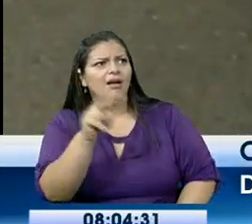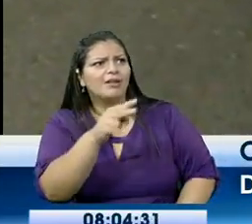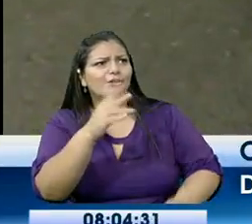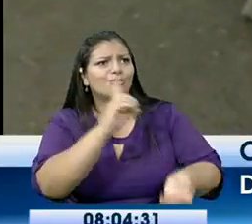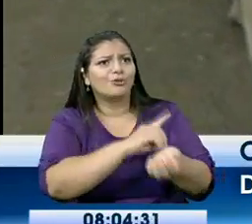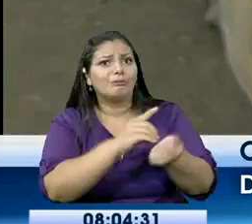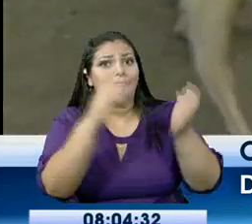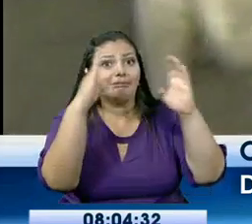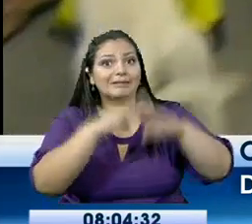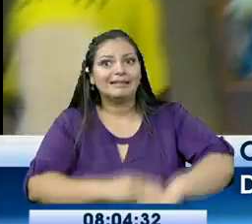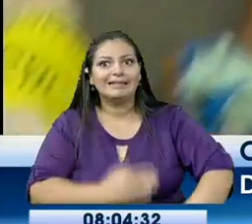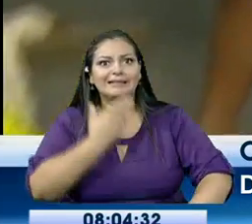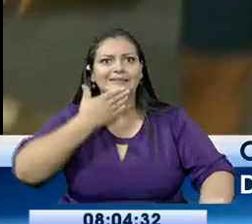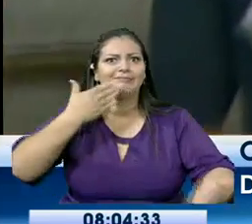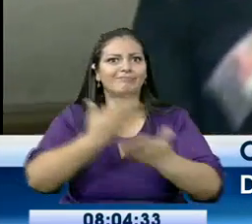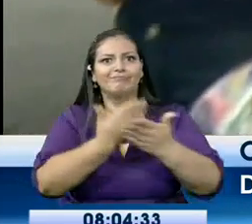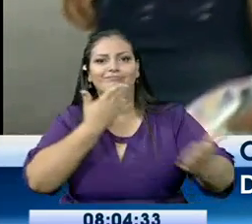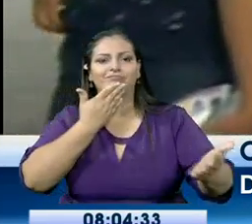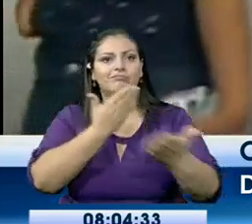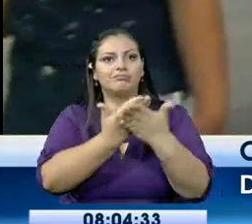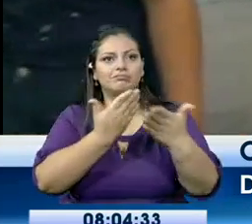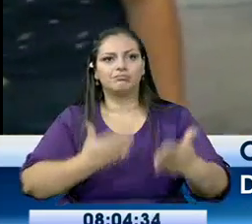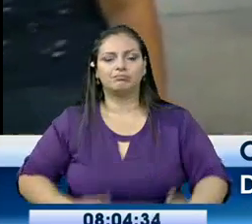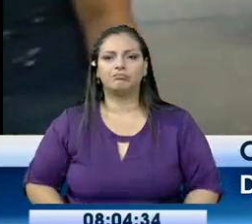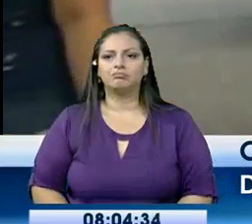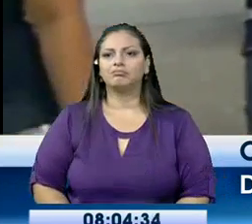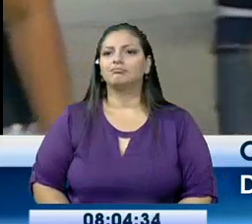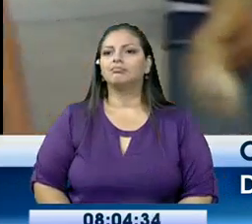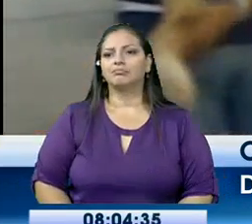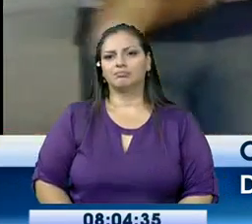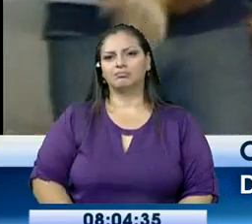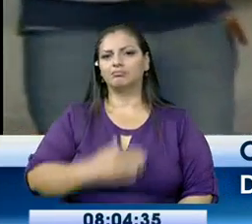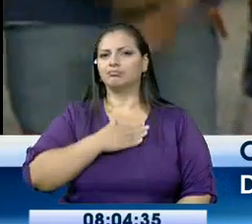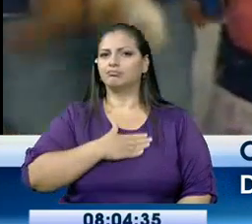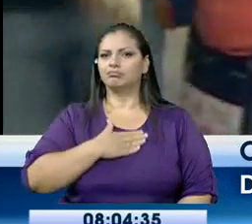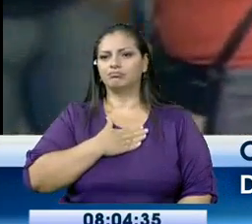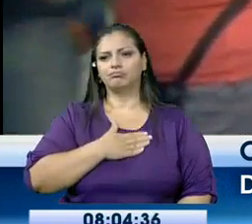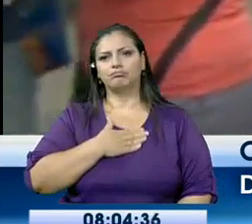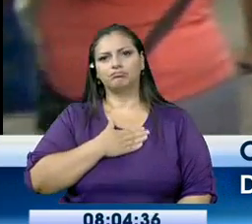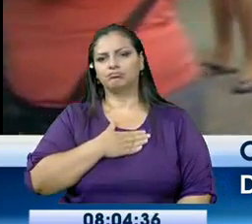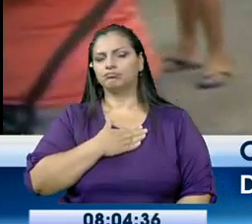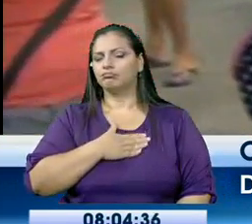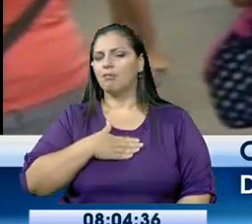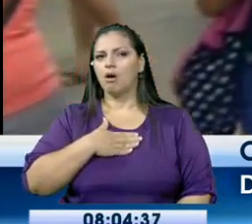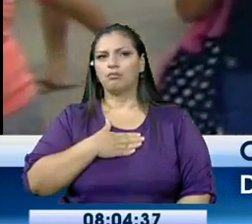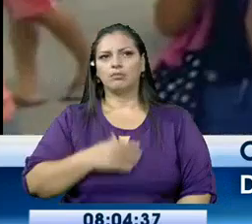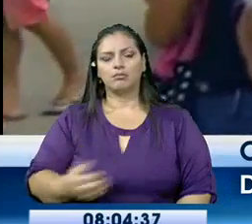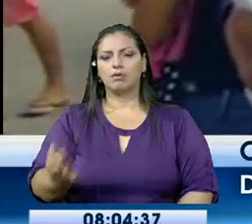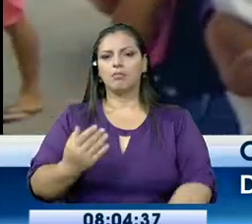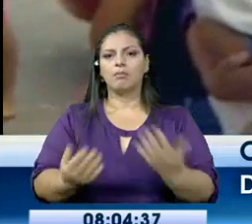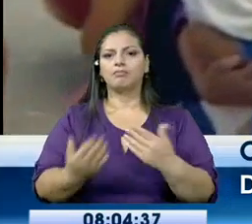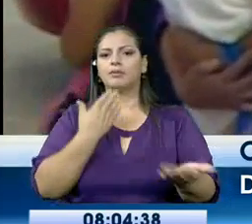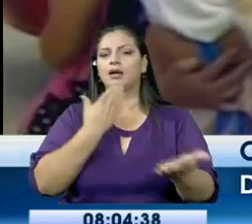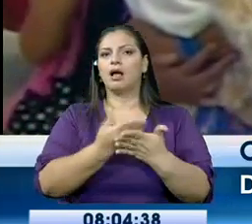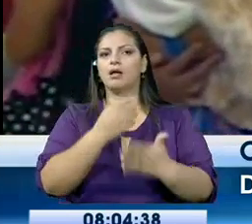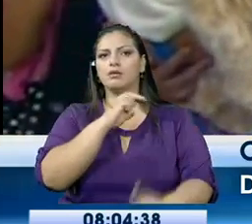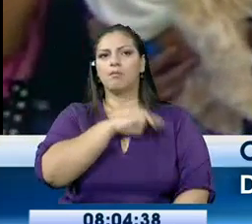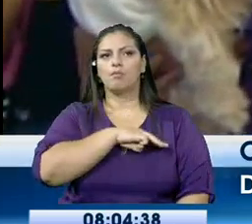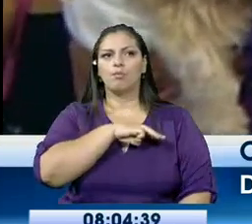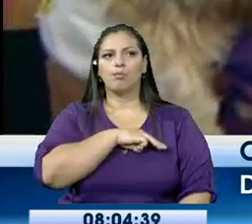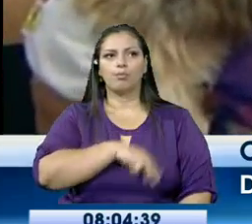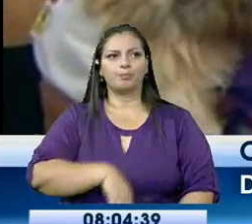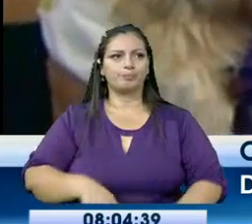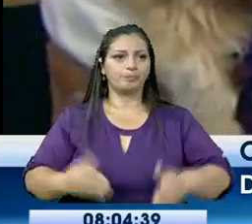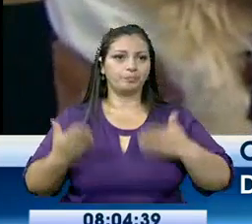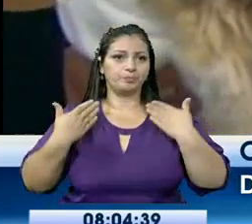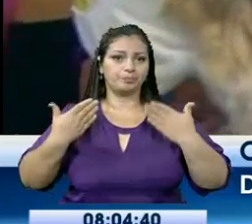de eso, pues hay un pronunciamiento, ¿no? Entonces yo quiero que me, por favor, considérense. Ya hace 2 años atrás se ha pedido al municipio de Guayaquil la construcción de un consultorio veterinario